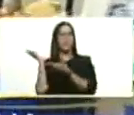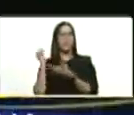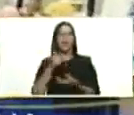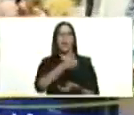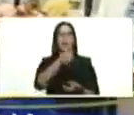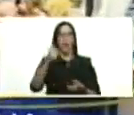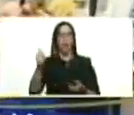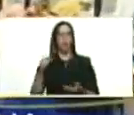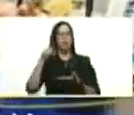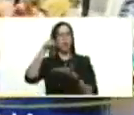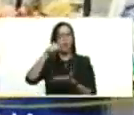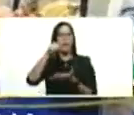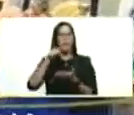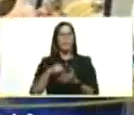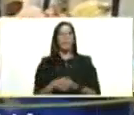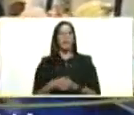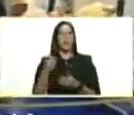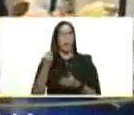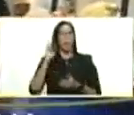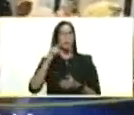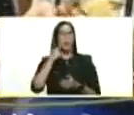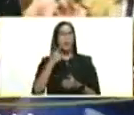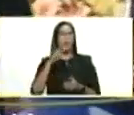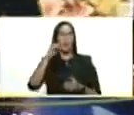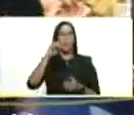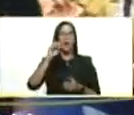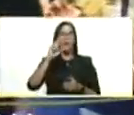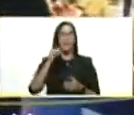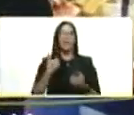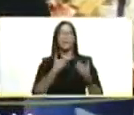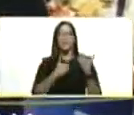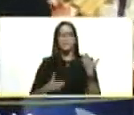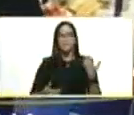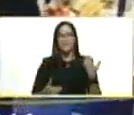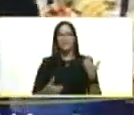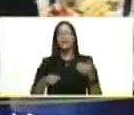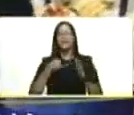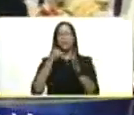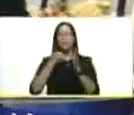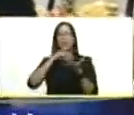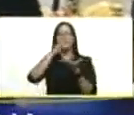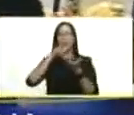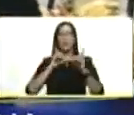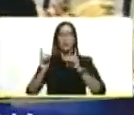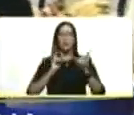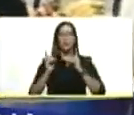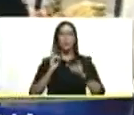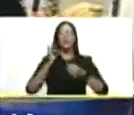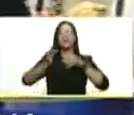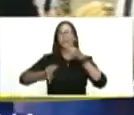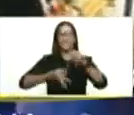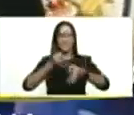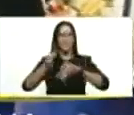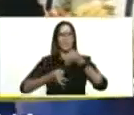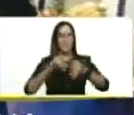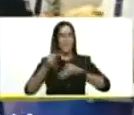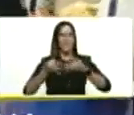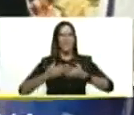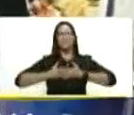CLA. Yo estoy con, como usted dijo, con Marilyn Di Luca, ella es presidenta del Instituto Nacional de Nutrición, para que nos explique las